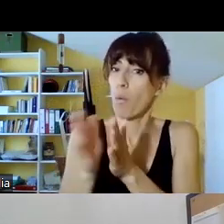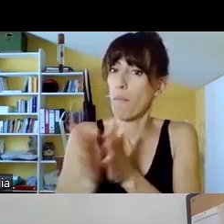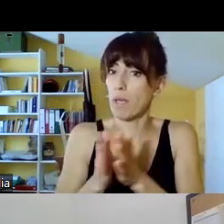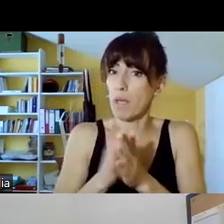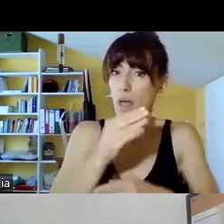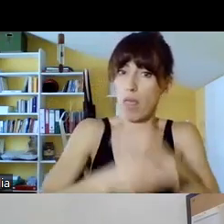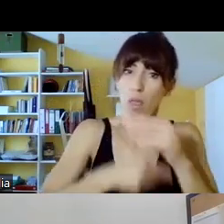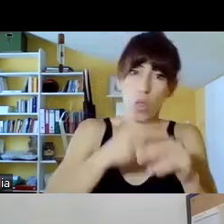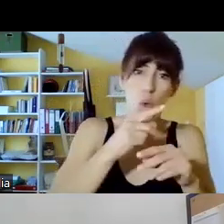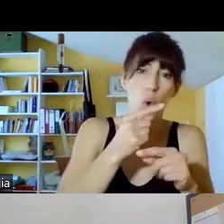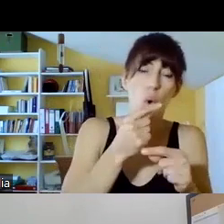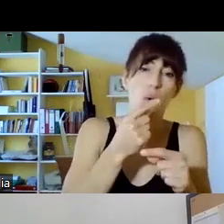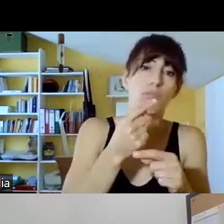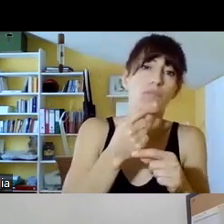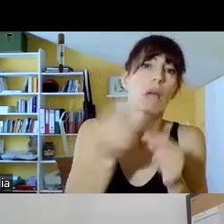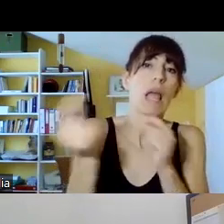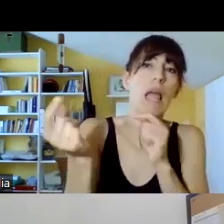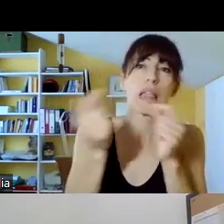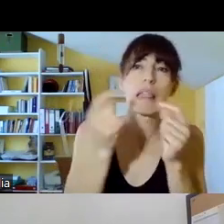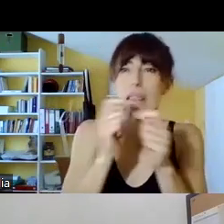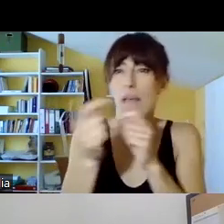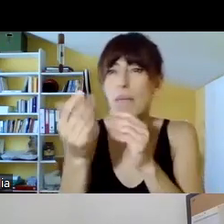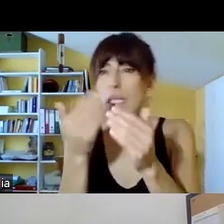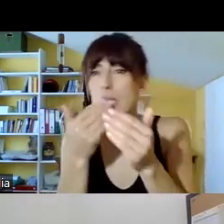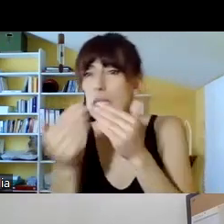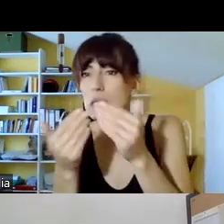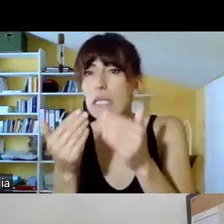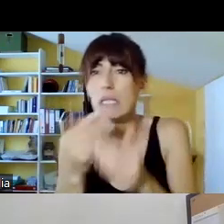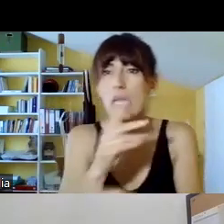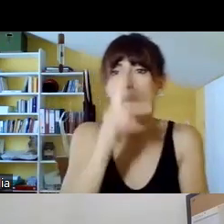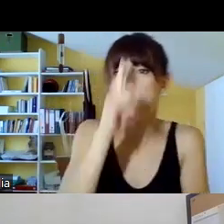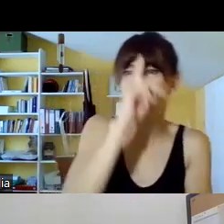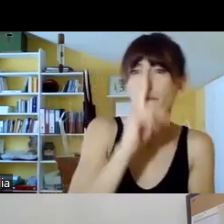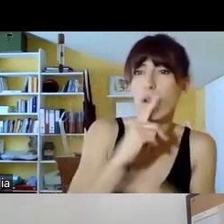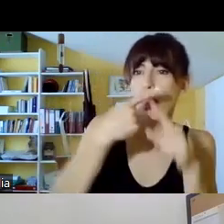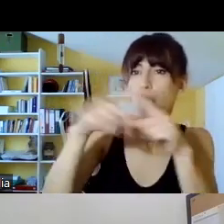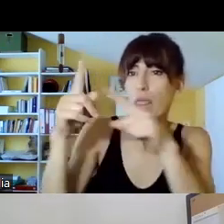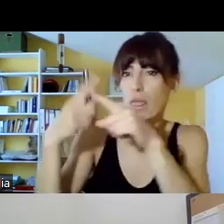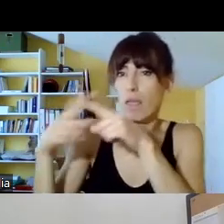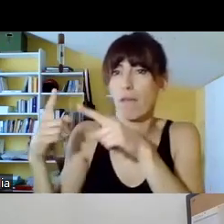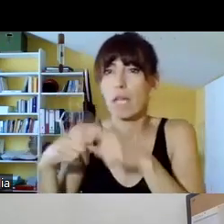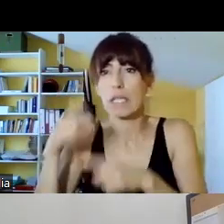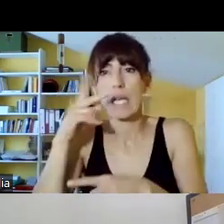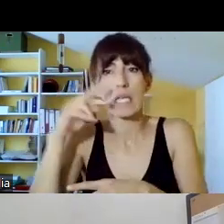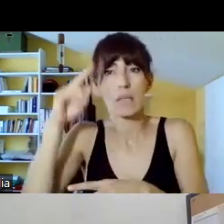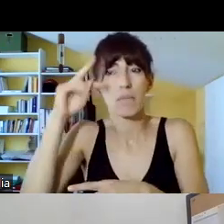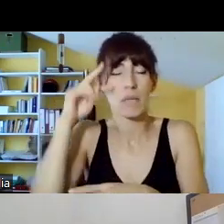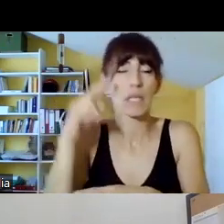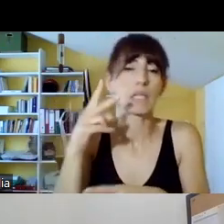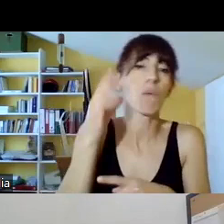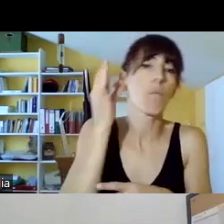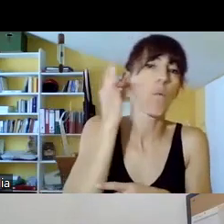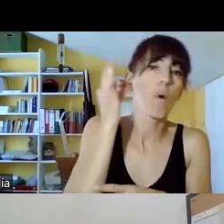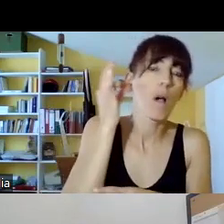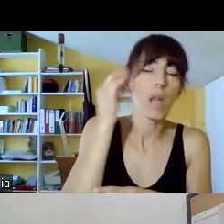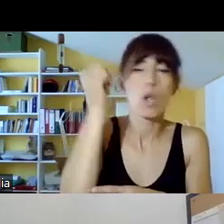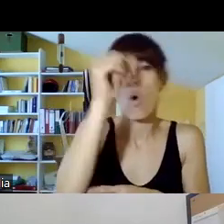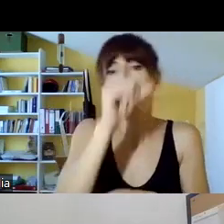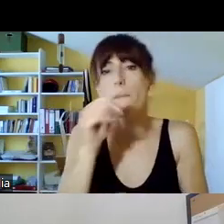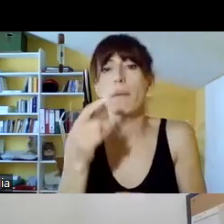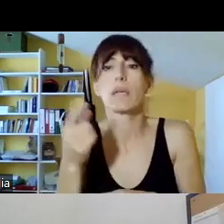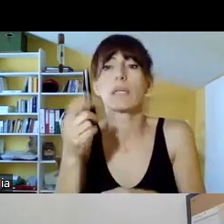en profundidad a diferentes perfiles de mujeres y hombres expertas en género y salud mental en el ámbito clínico, académico